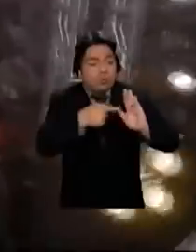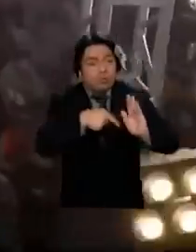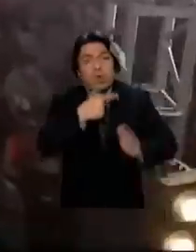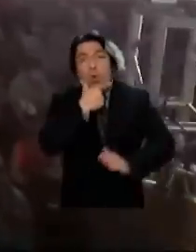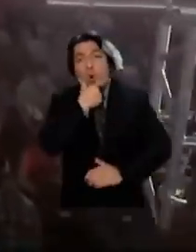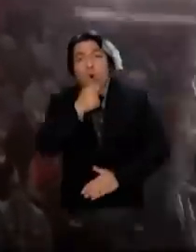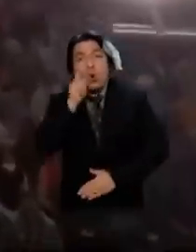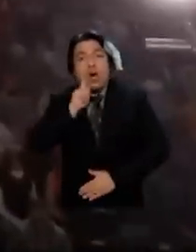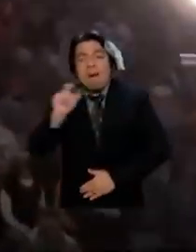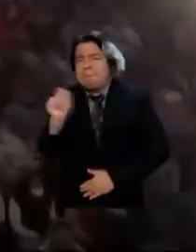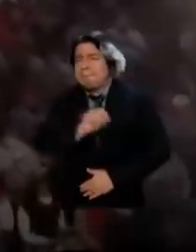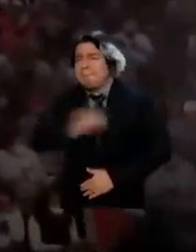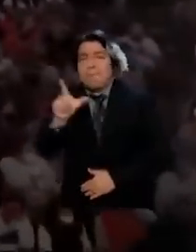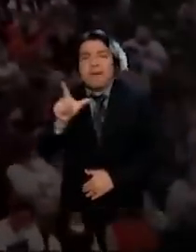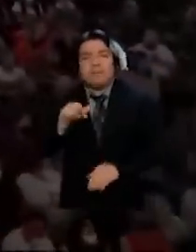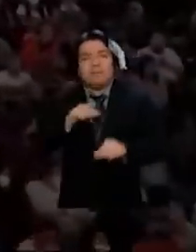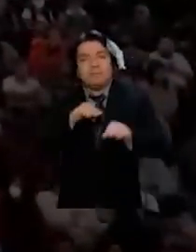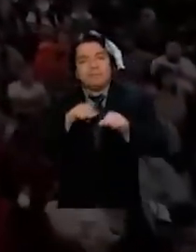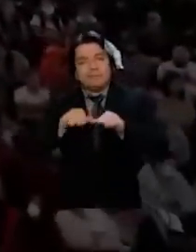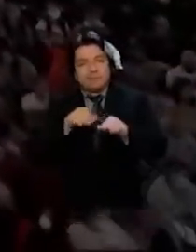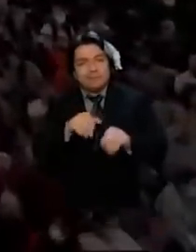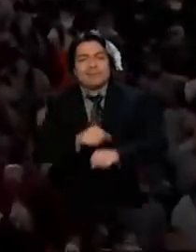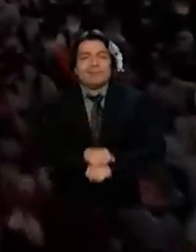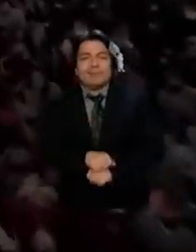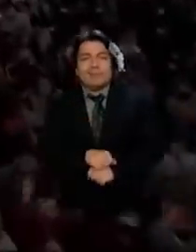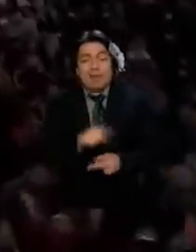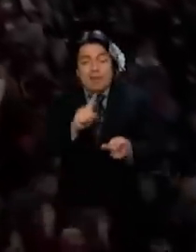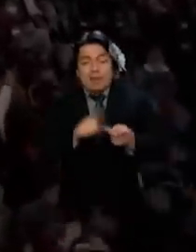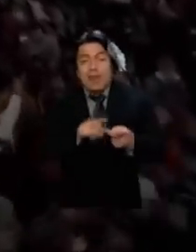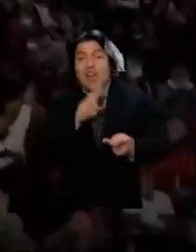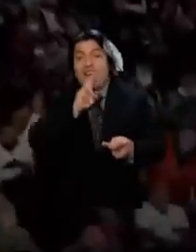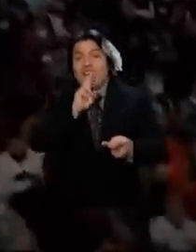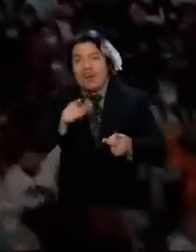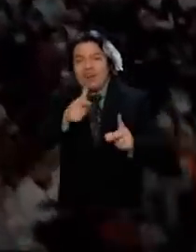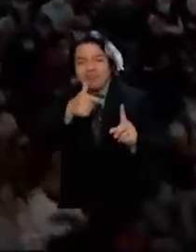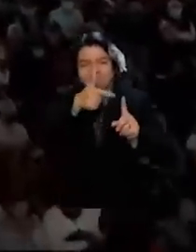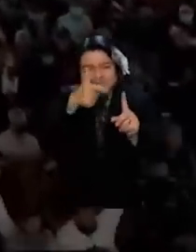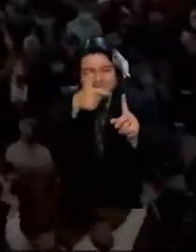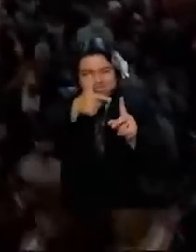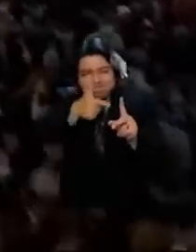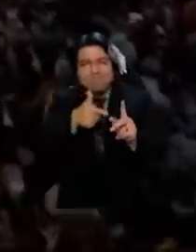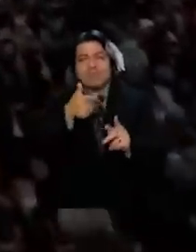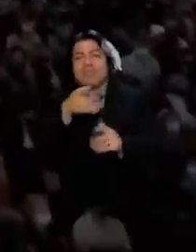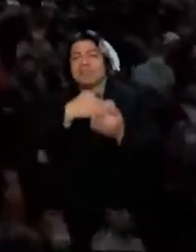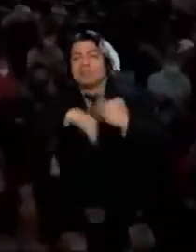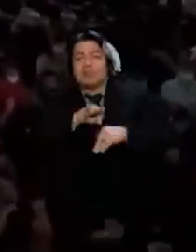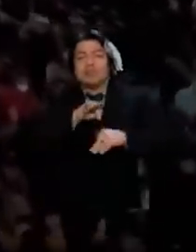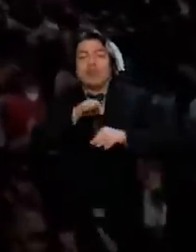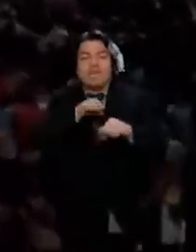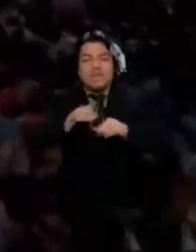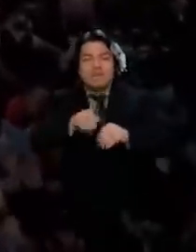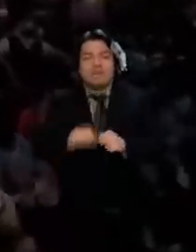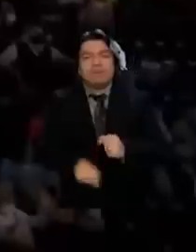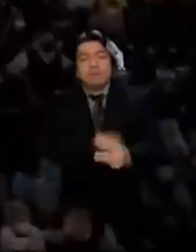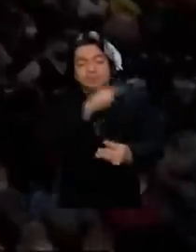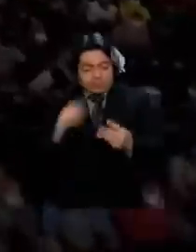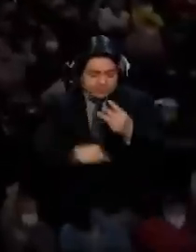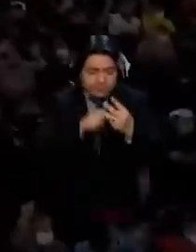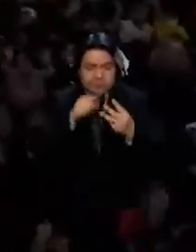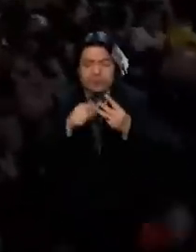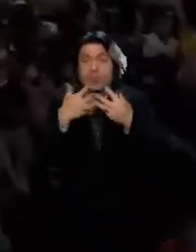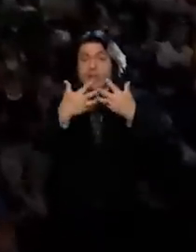ingenieras mexicanas, por los mejores soldadores y soldadoras mexicanas y por empresas